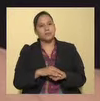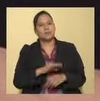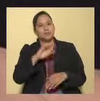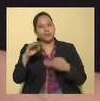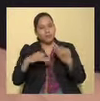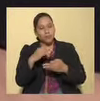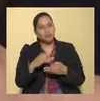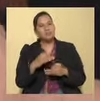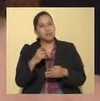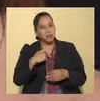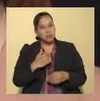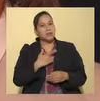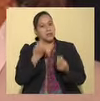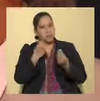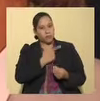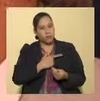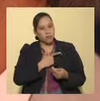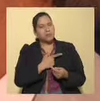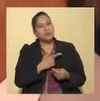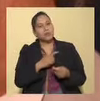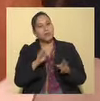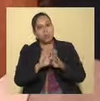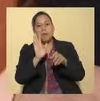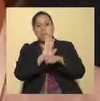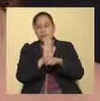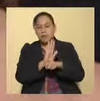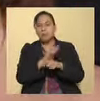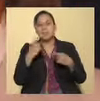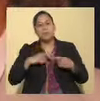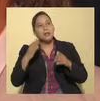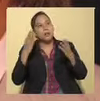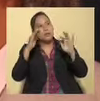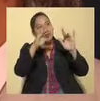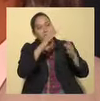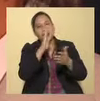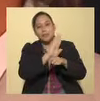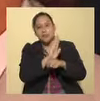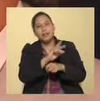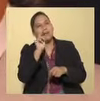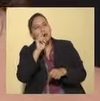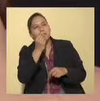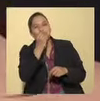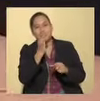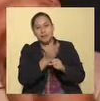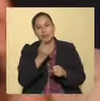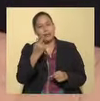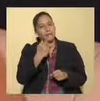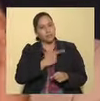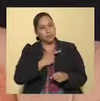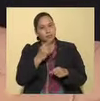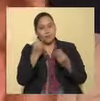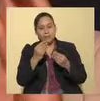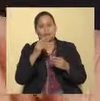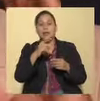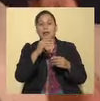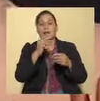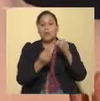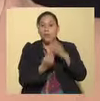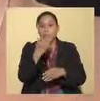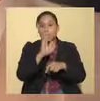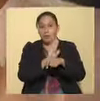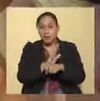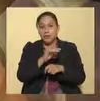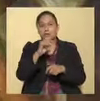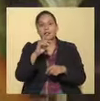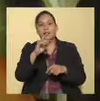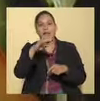todos somos buenos cuates y nos da mucho gusto que haigase películas, que la gente vaya mucho al cine a ver comedia, eso me gusta mucho. El estreno del crimen del Cácaro